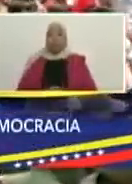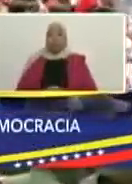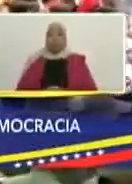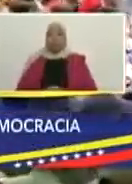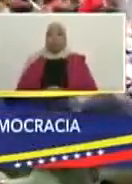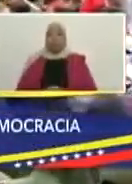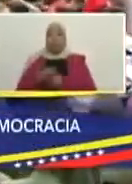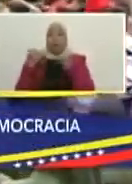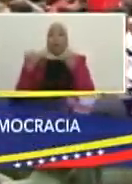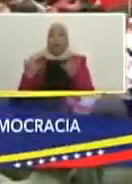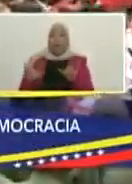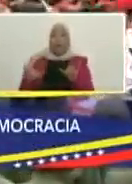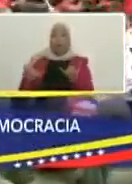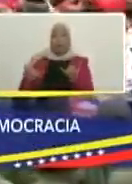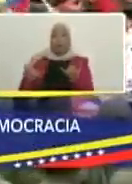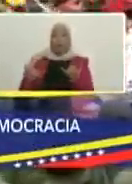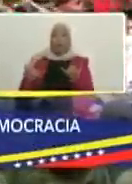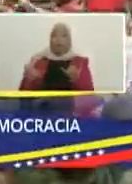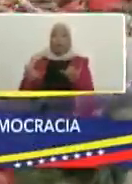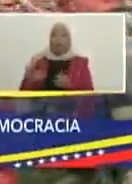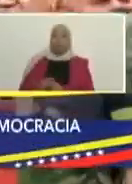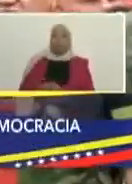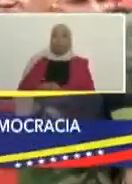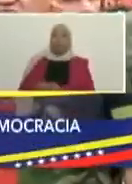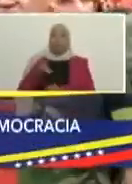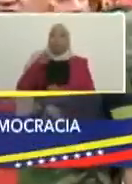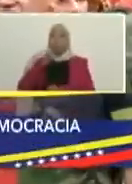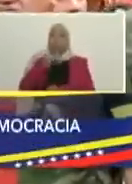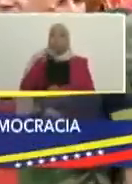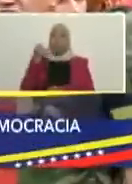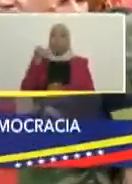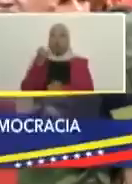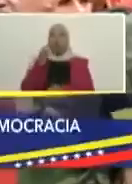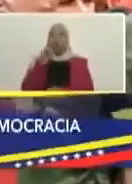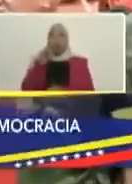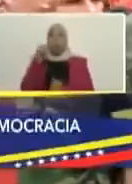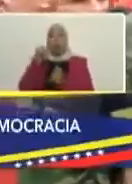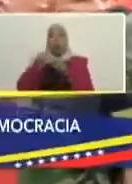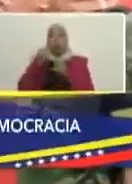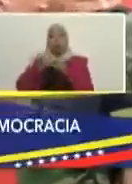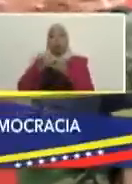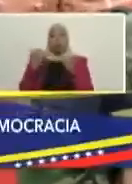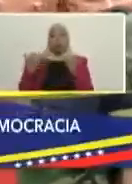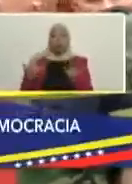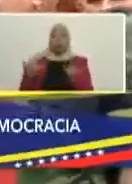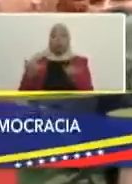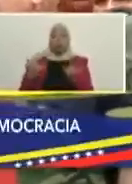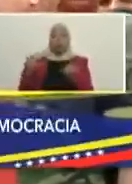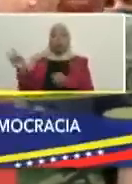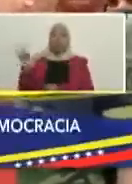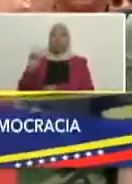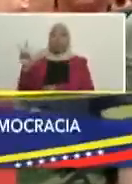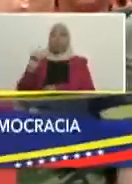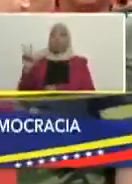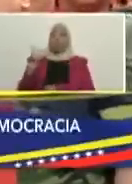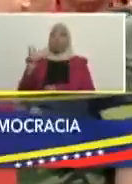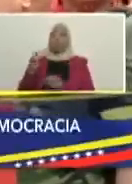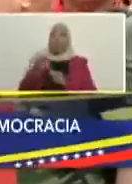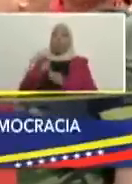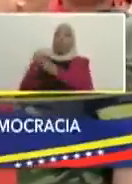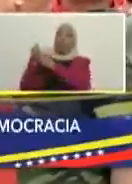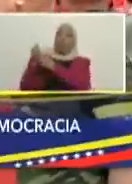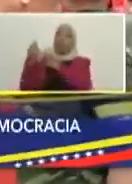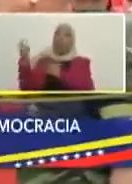Y esta obra tiene nombre y apellido. Se llama La Venezuela Heroica,